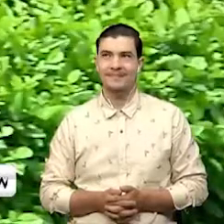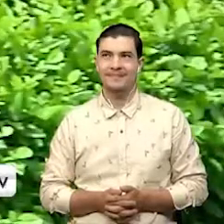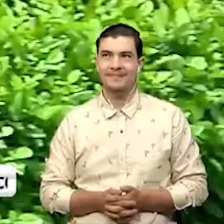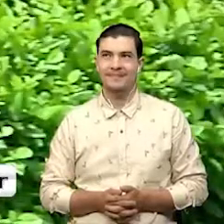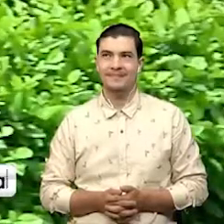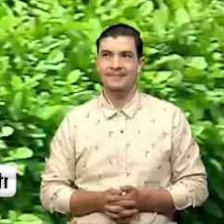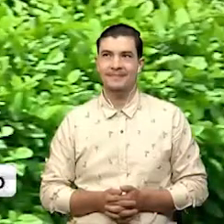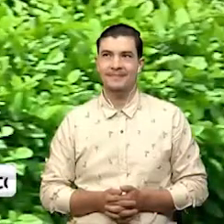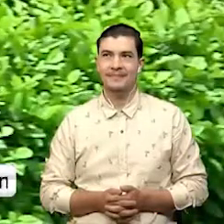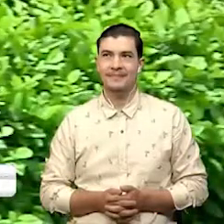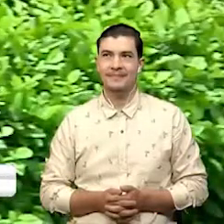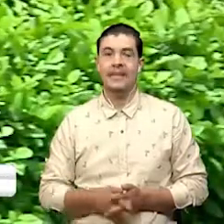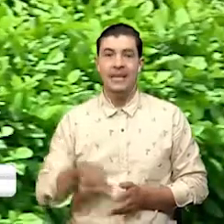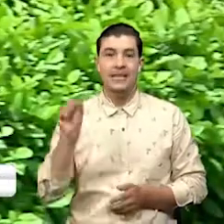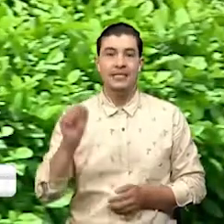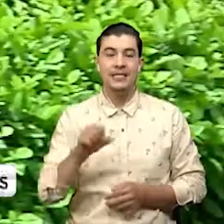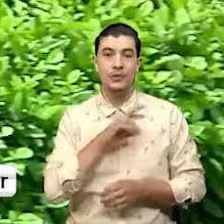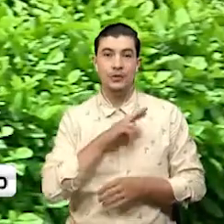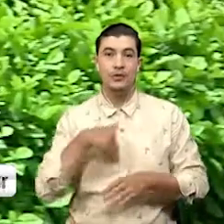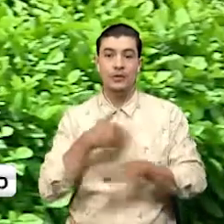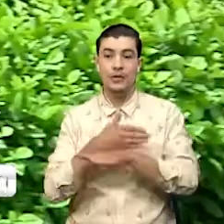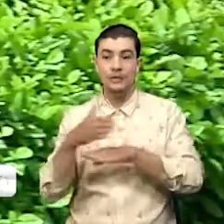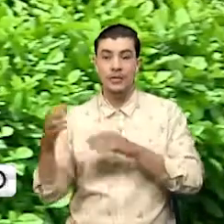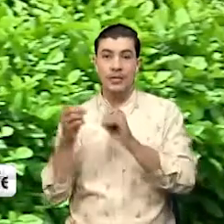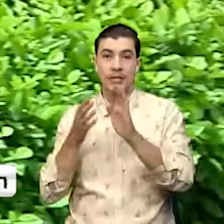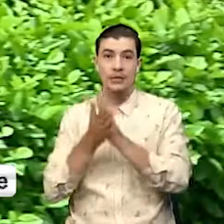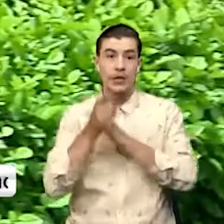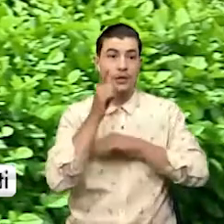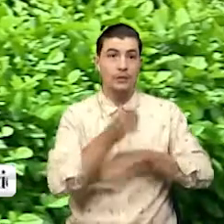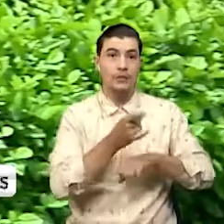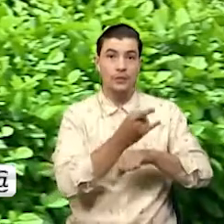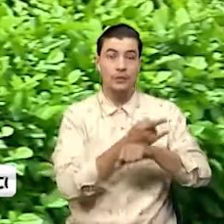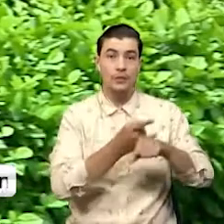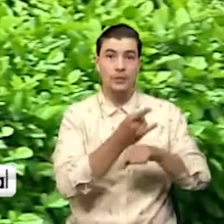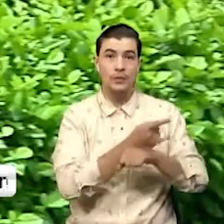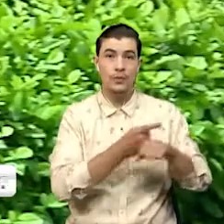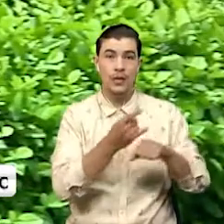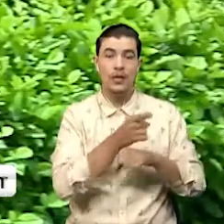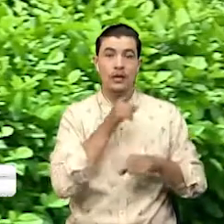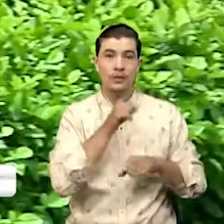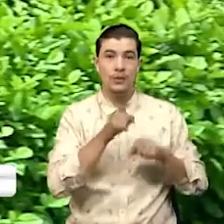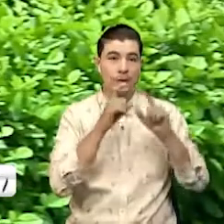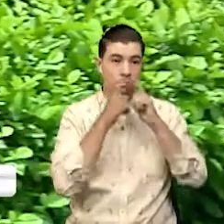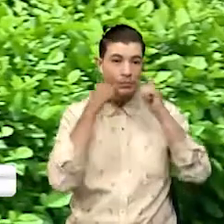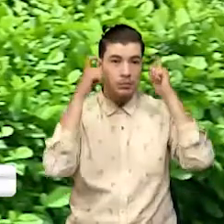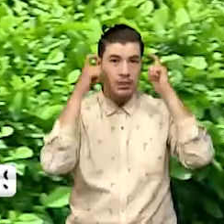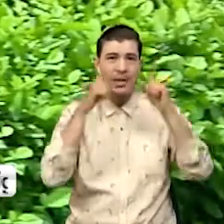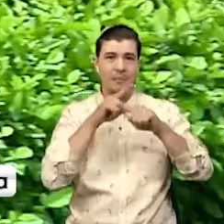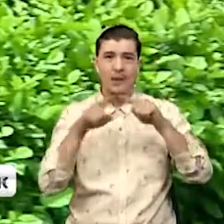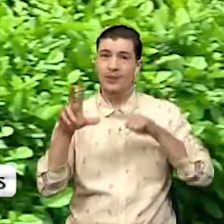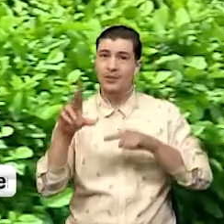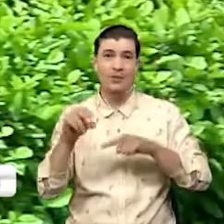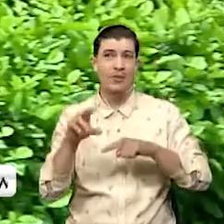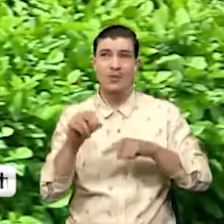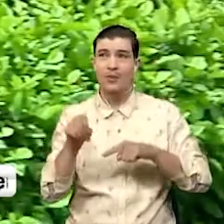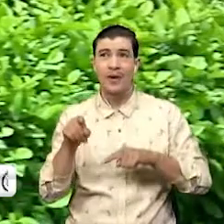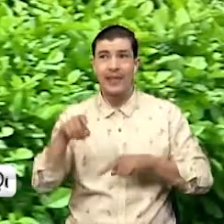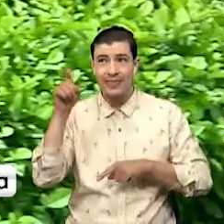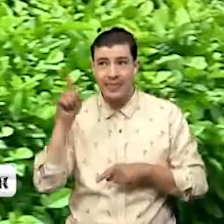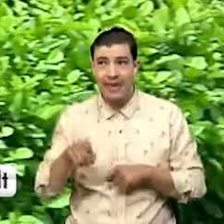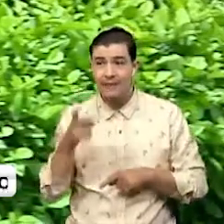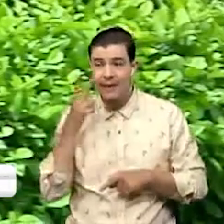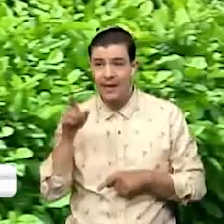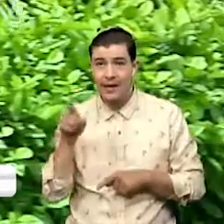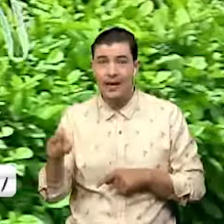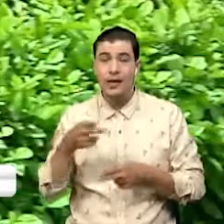a la información les contamos que se está utilizando como activa un tapabocas pero no es el común y corriente es este el